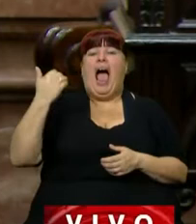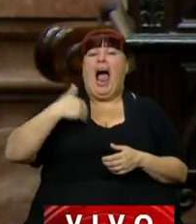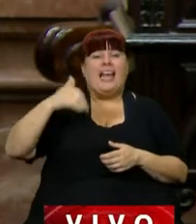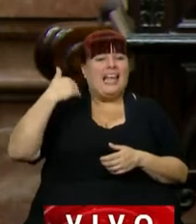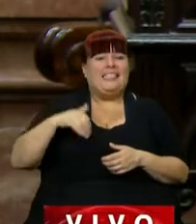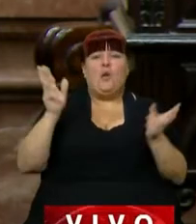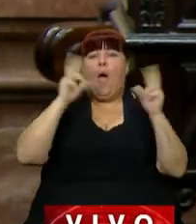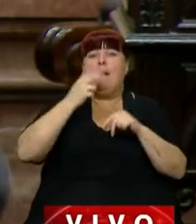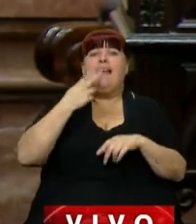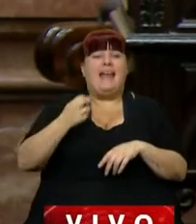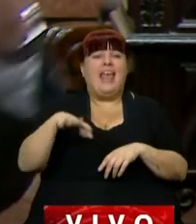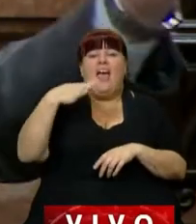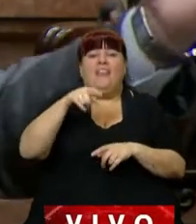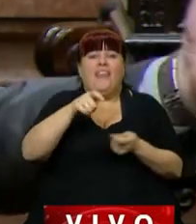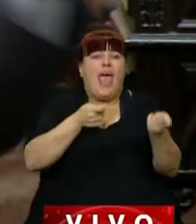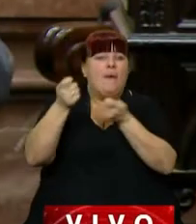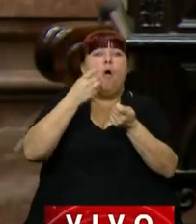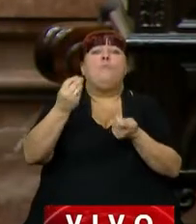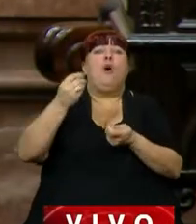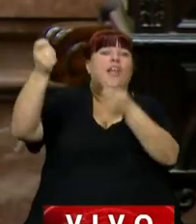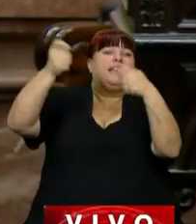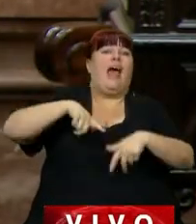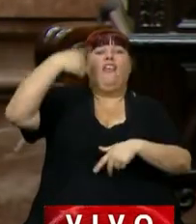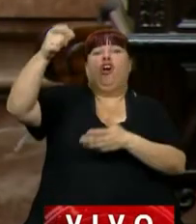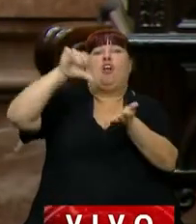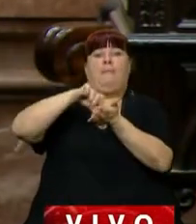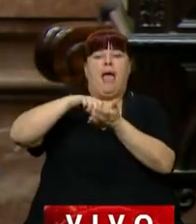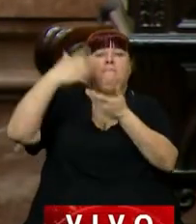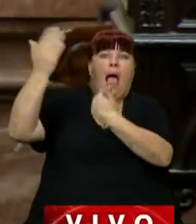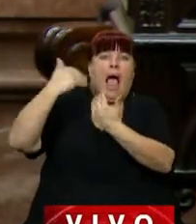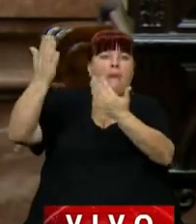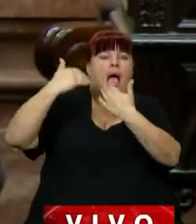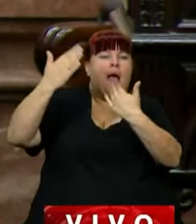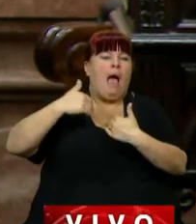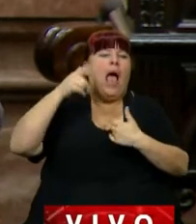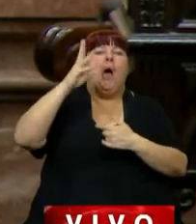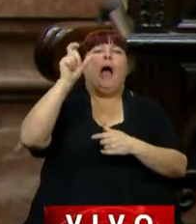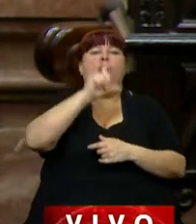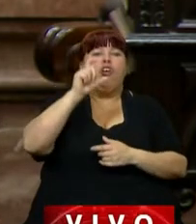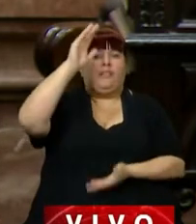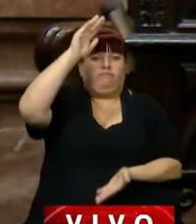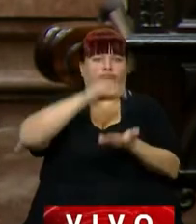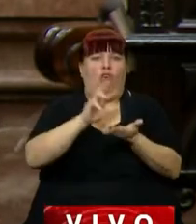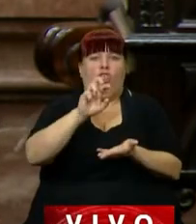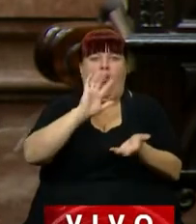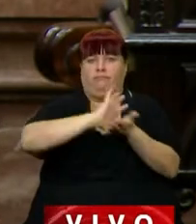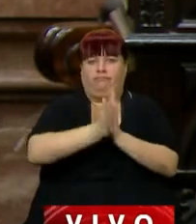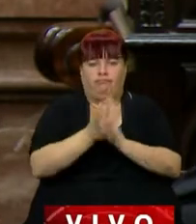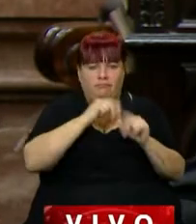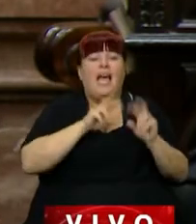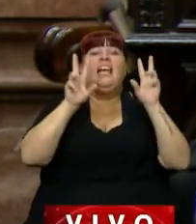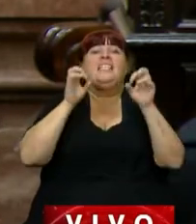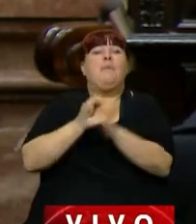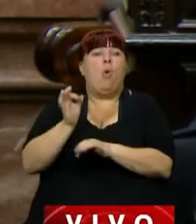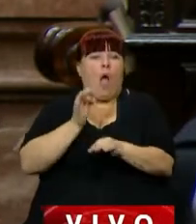país sin energía y que tienen que hacer esto porque importaban cada día más y dejaban al Banco Central sin un dólar.